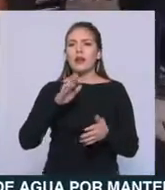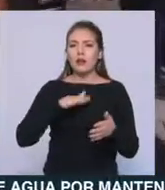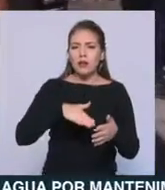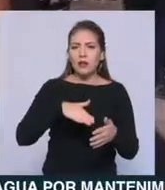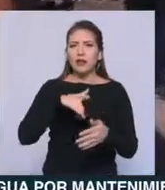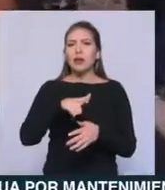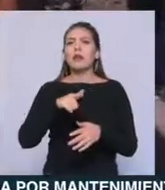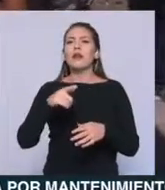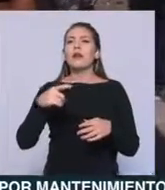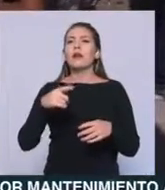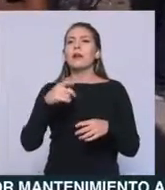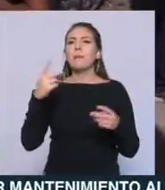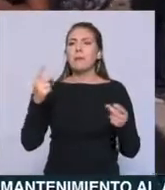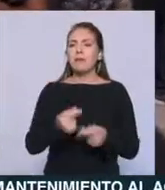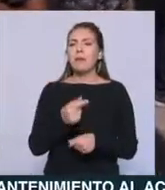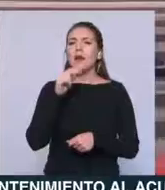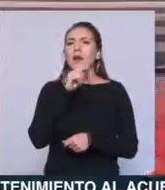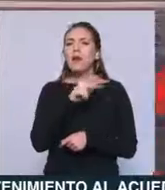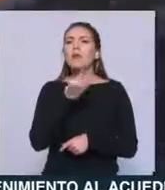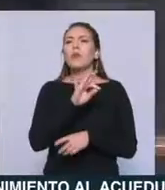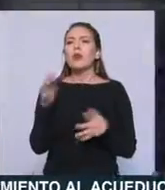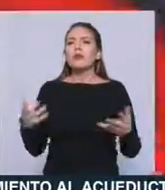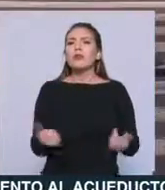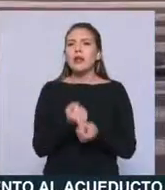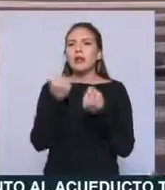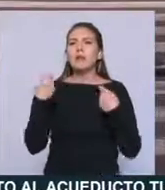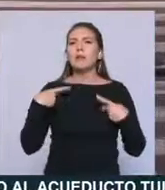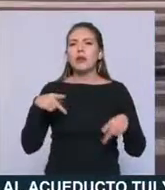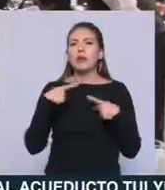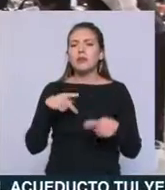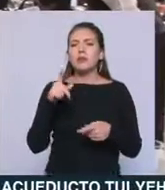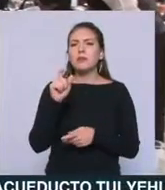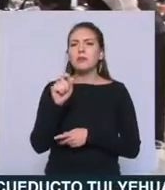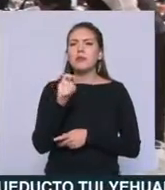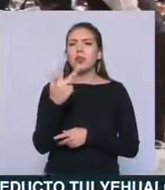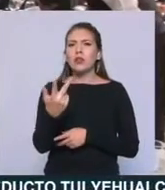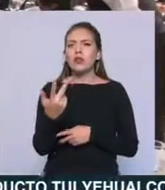de 3,187 peatones y 222 ciclistas